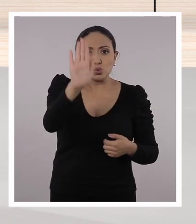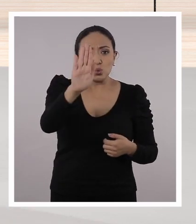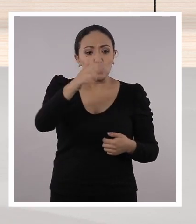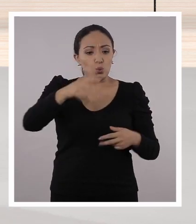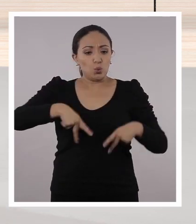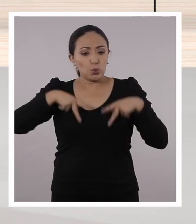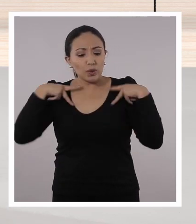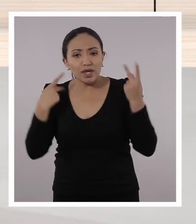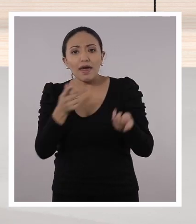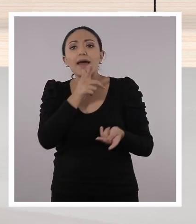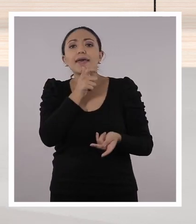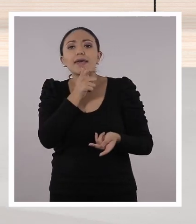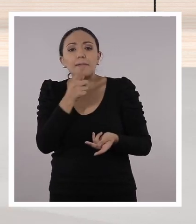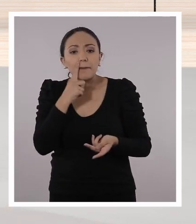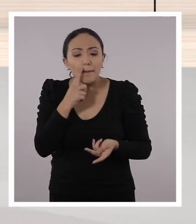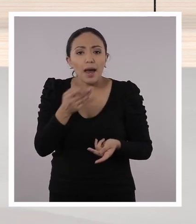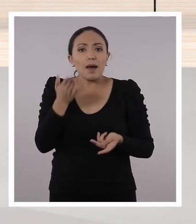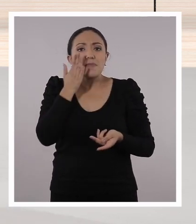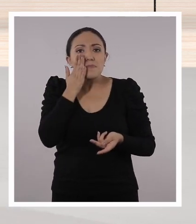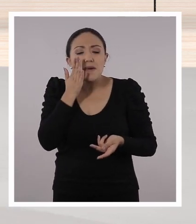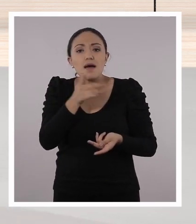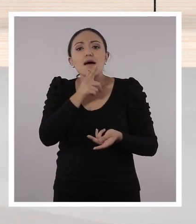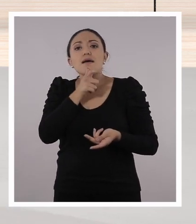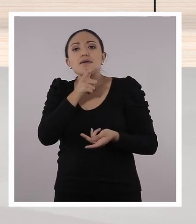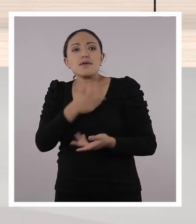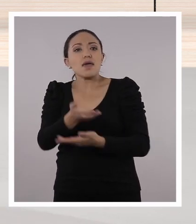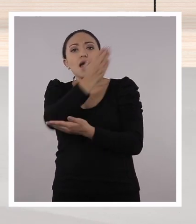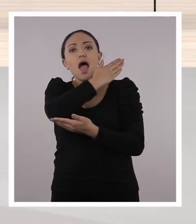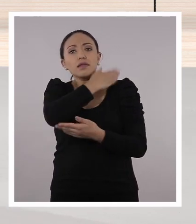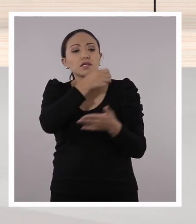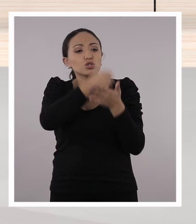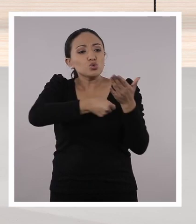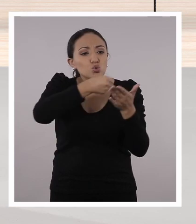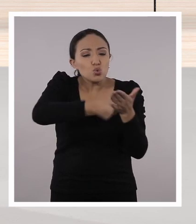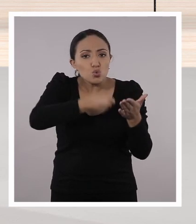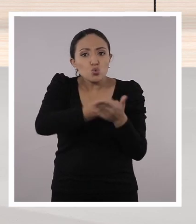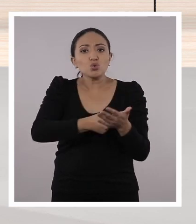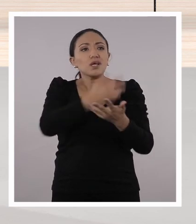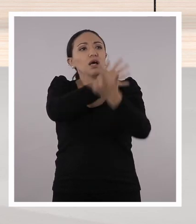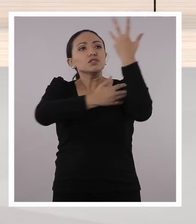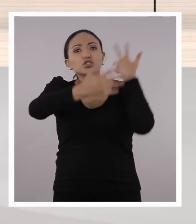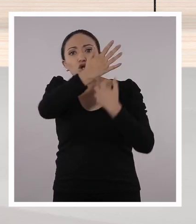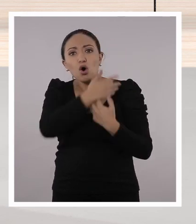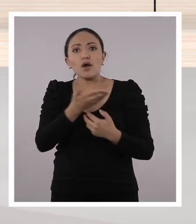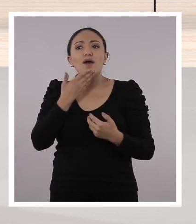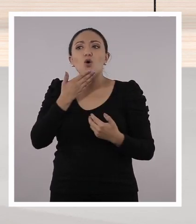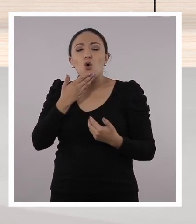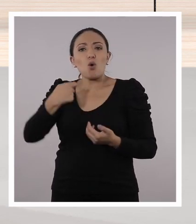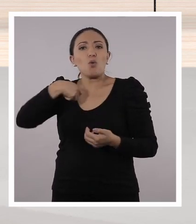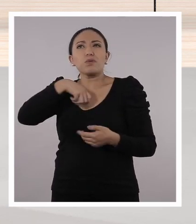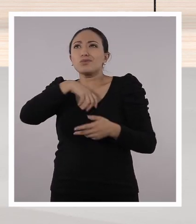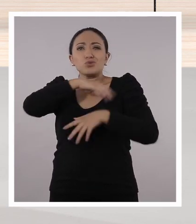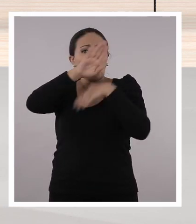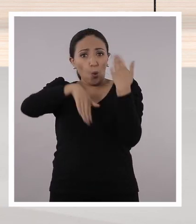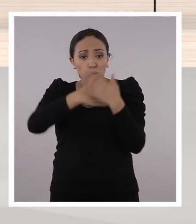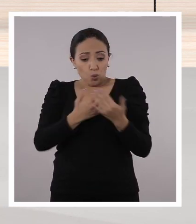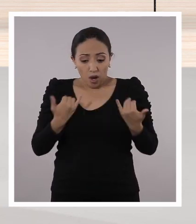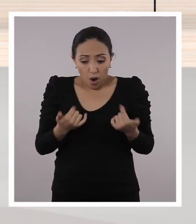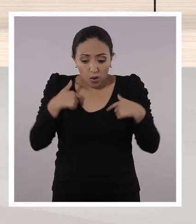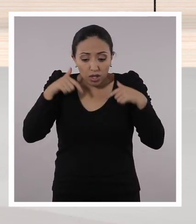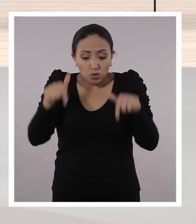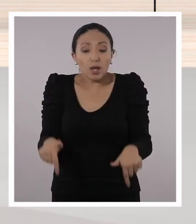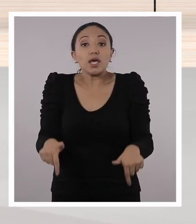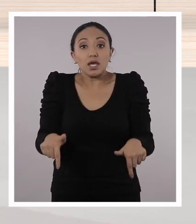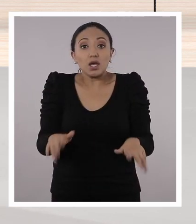nacimos, quiénes fueron nuestros padres, quiénes fueron nuestros antepasados, qué pasó antes para saber por qué estamos